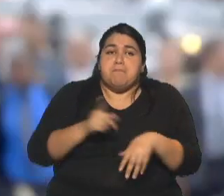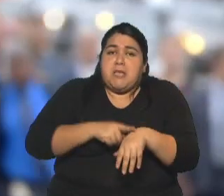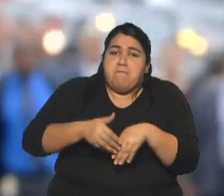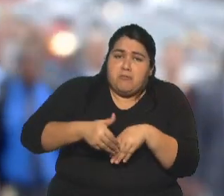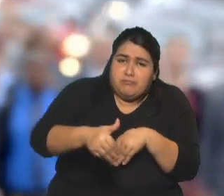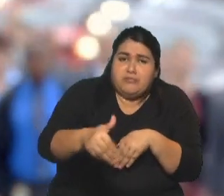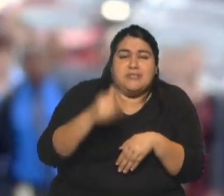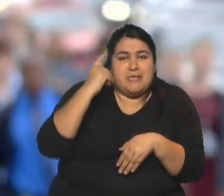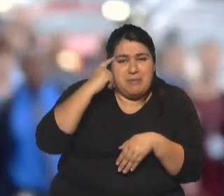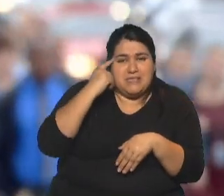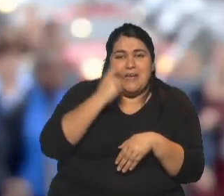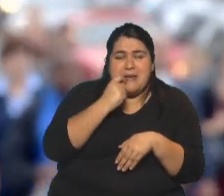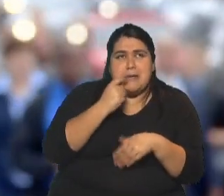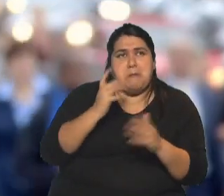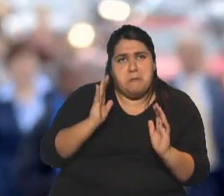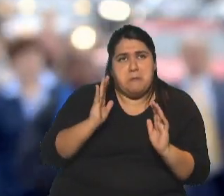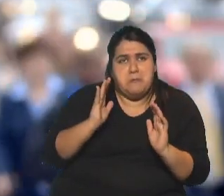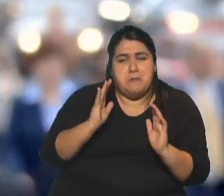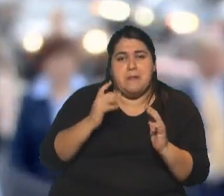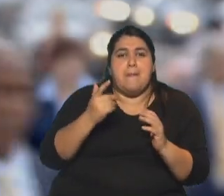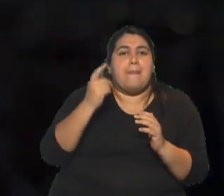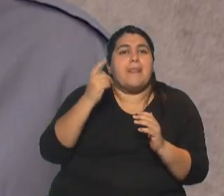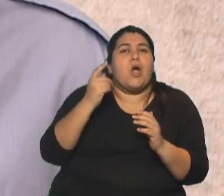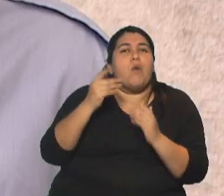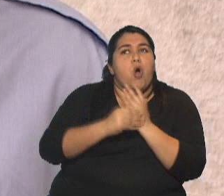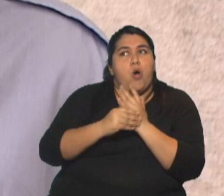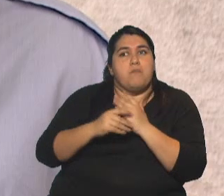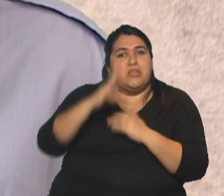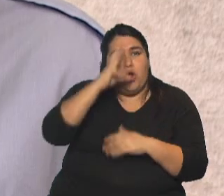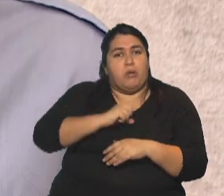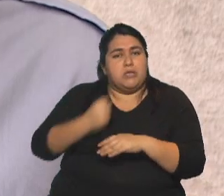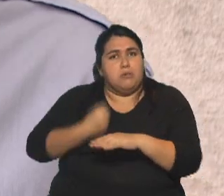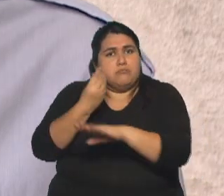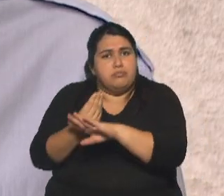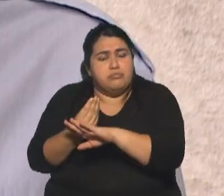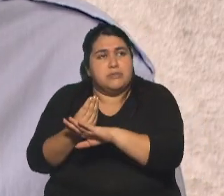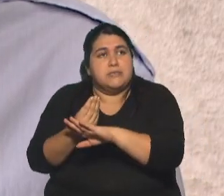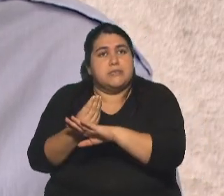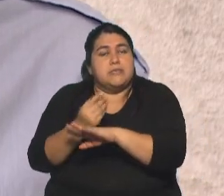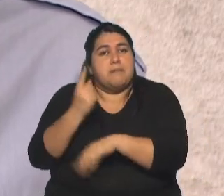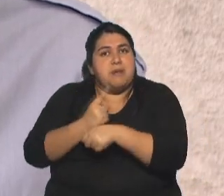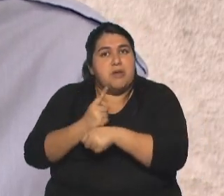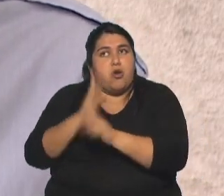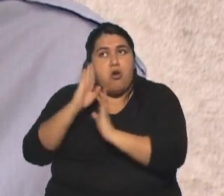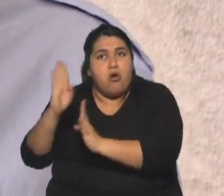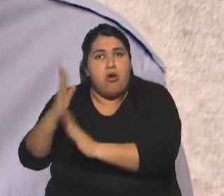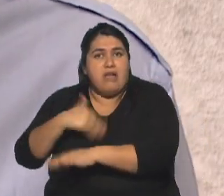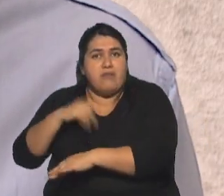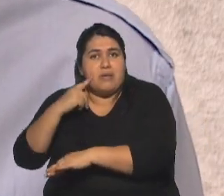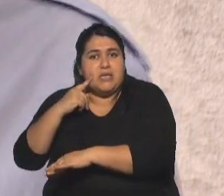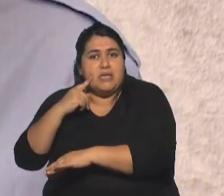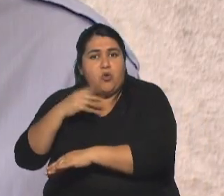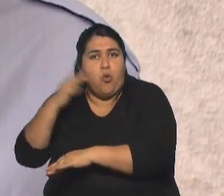se plantea una gran disyuntiva para el nuevo ministro, que es cómo hacer para o bien cumplir con el acuerdo con el fondo o